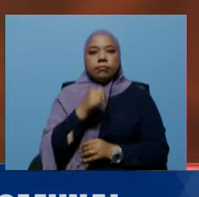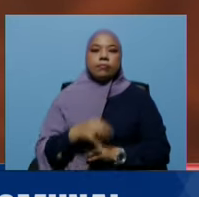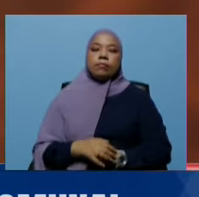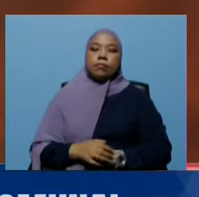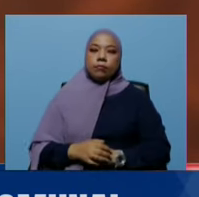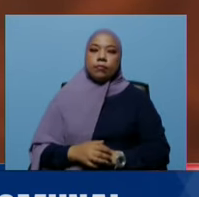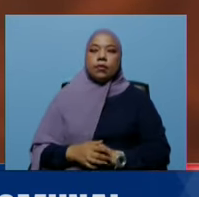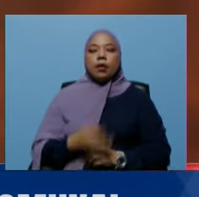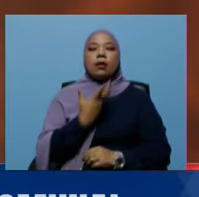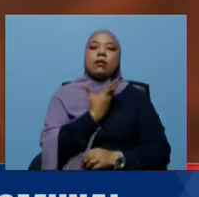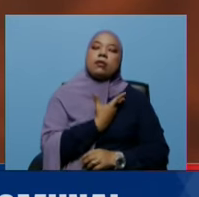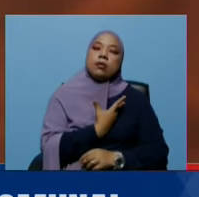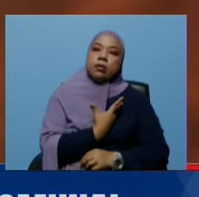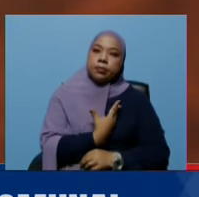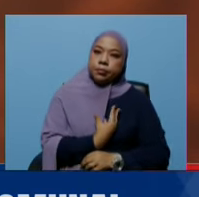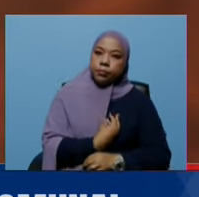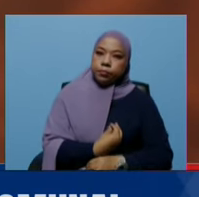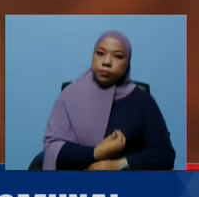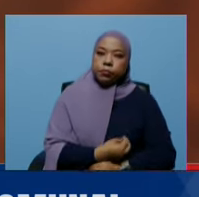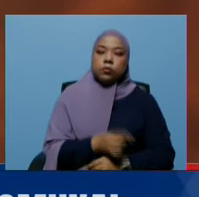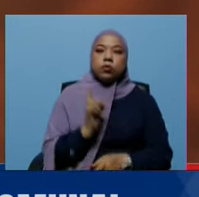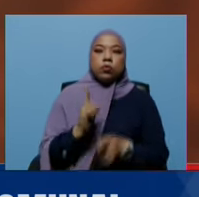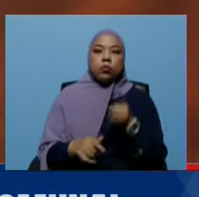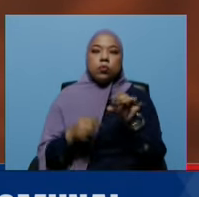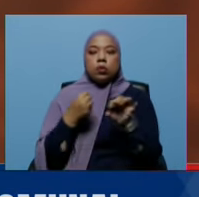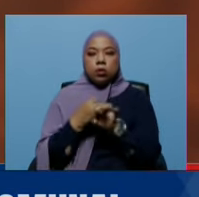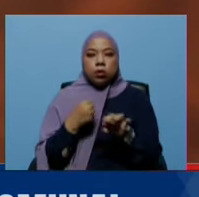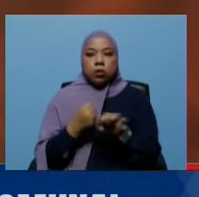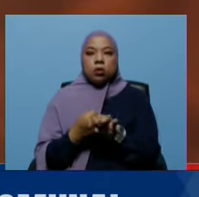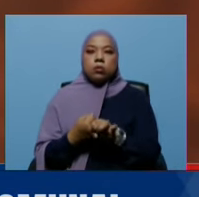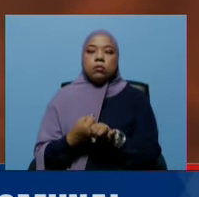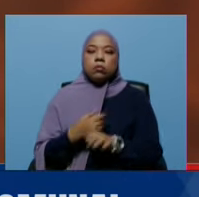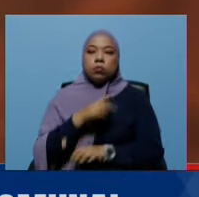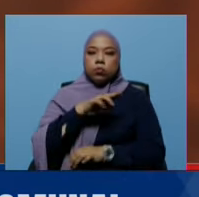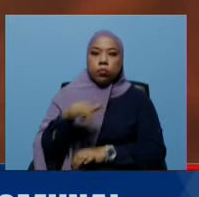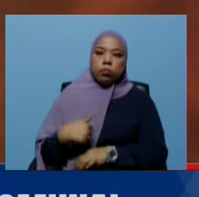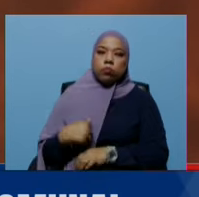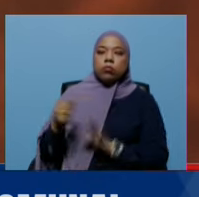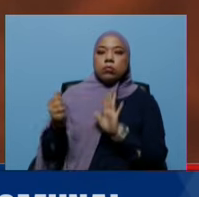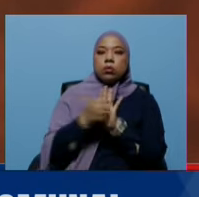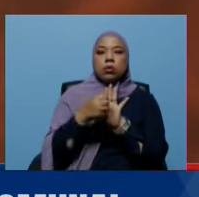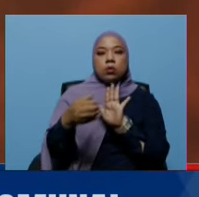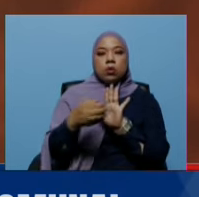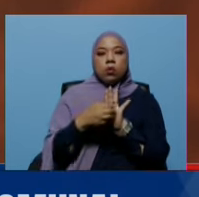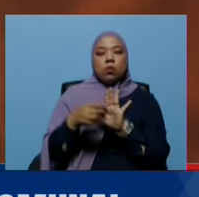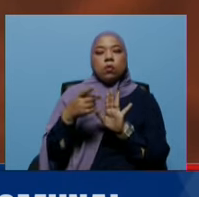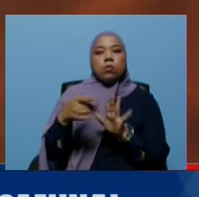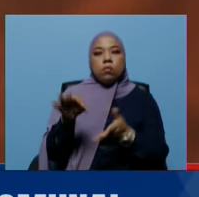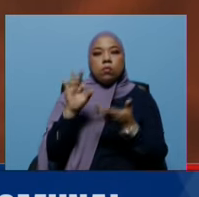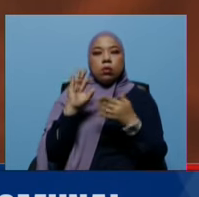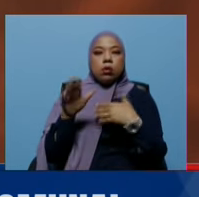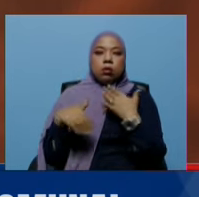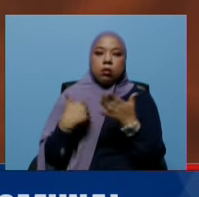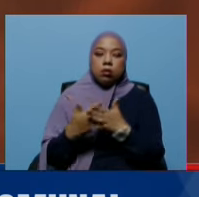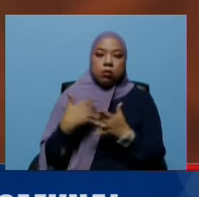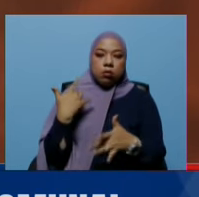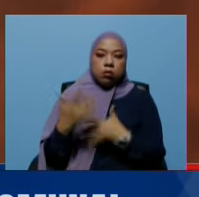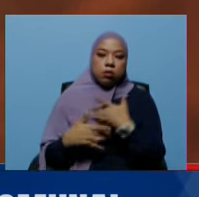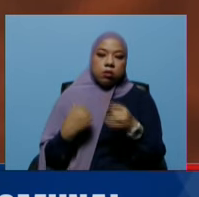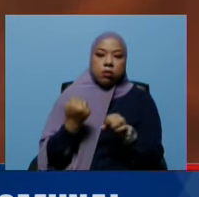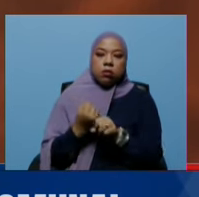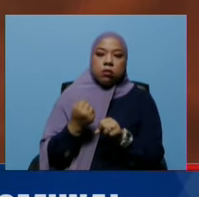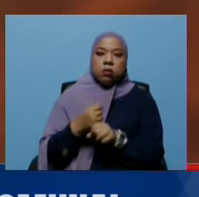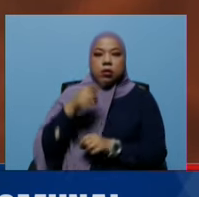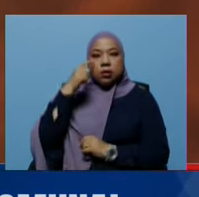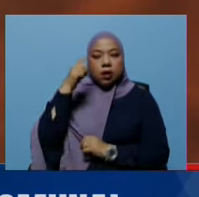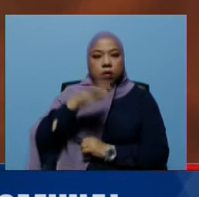pero lamentablemente tenemos a un sector que pretende golpear la economía del caficultor. Ahí es